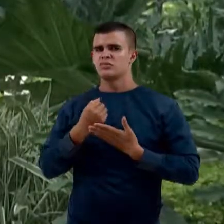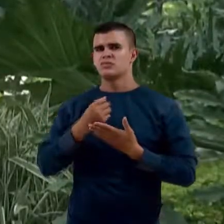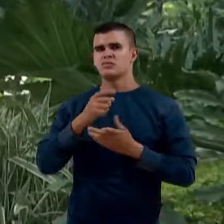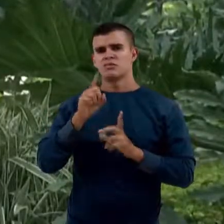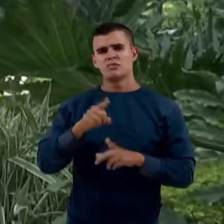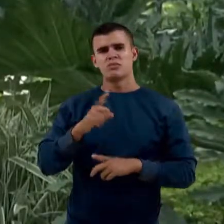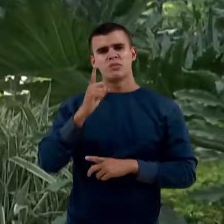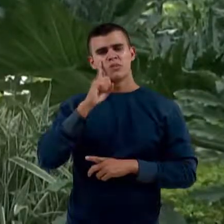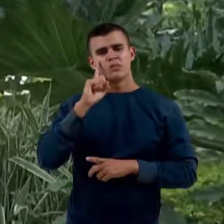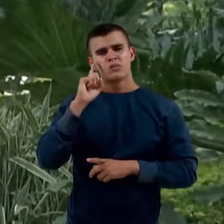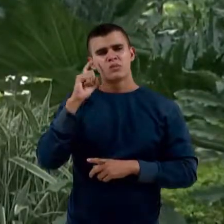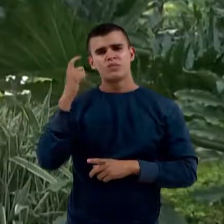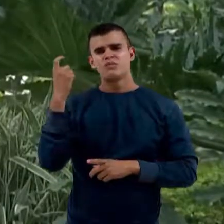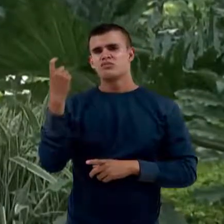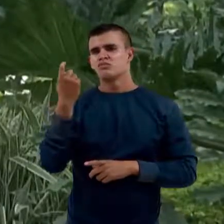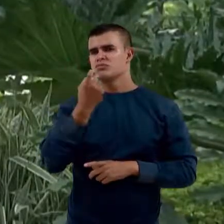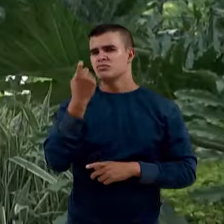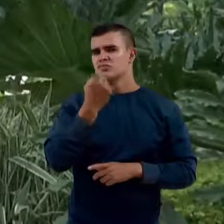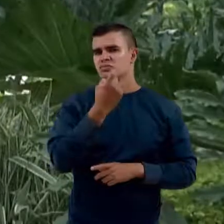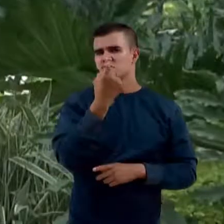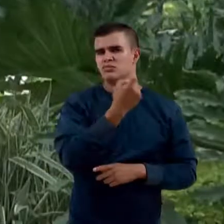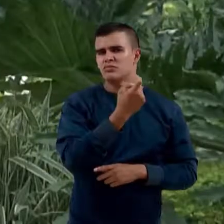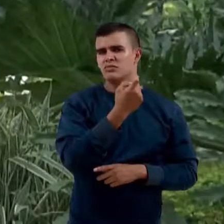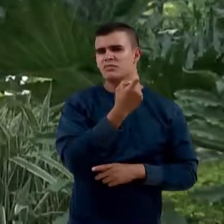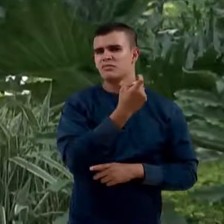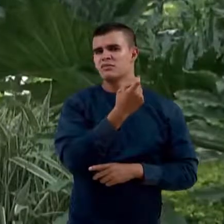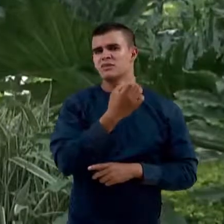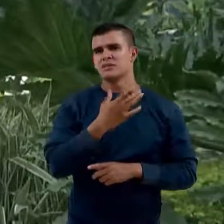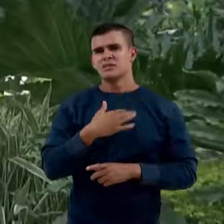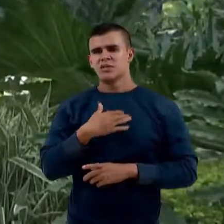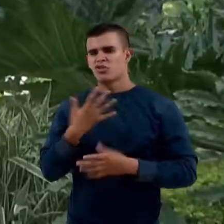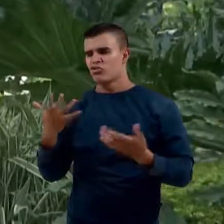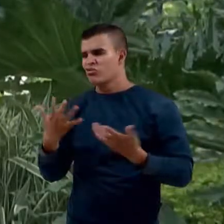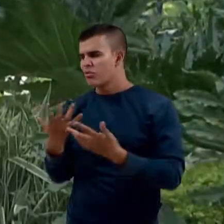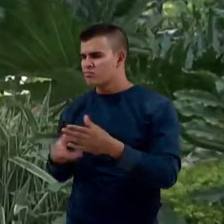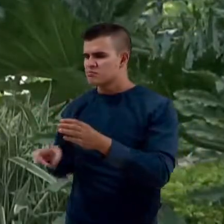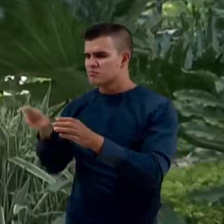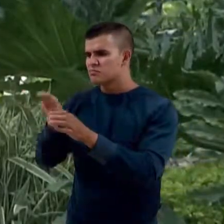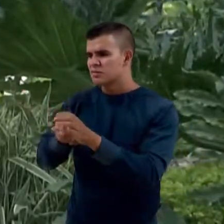por buscar como ámbitos de acogida